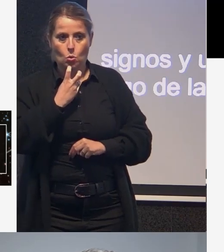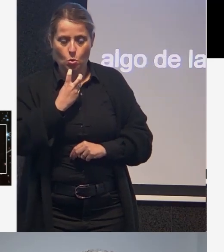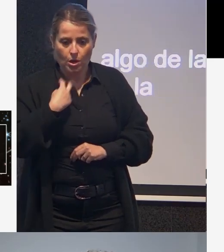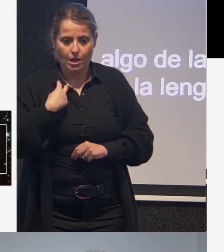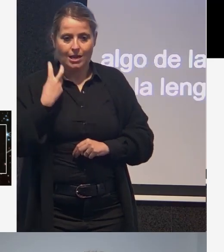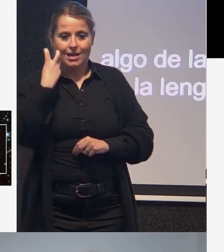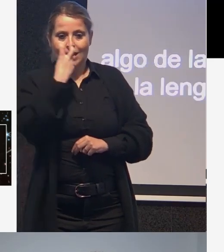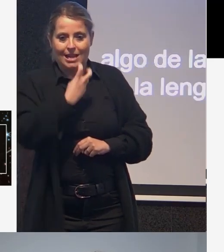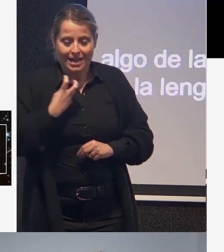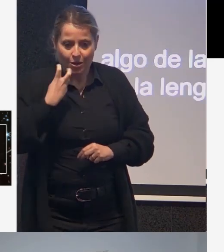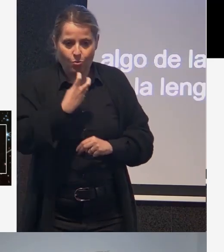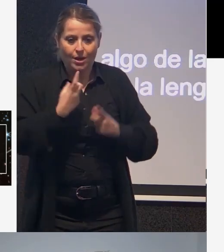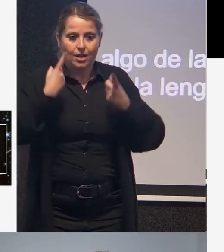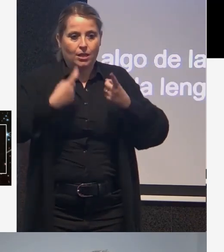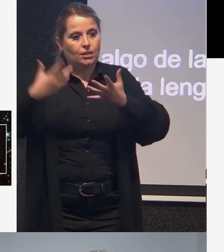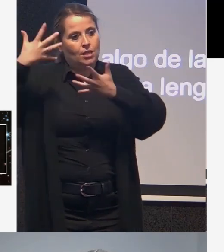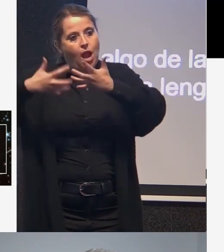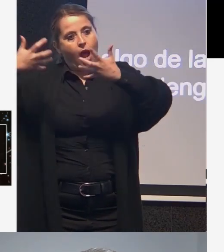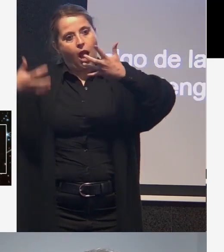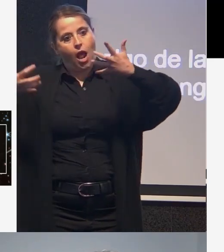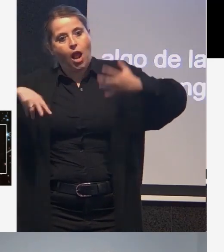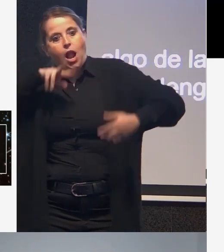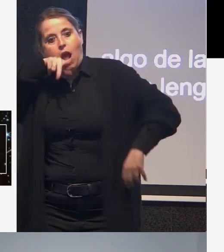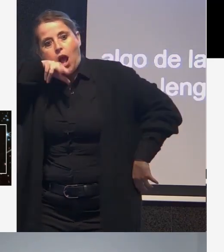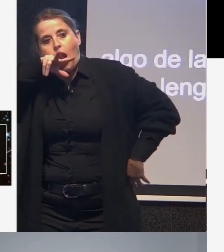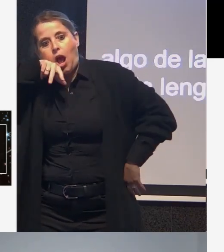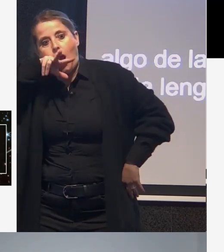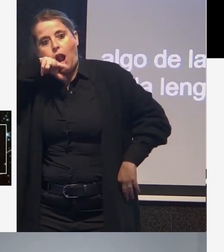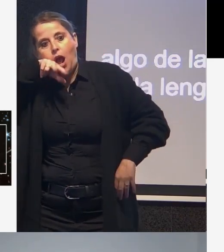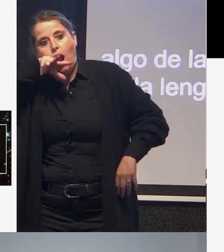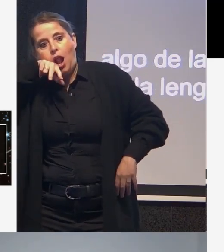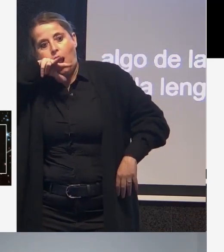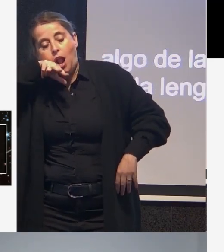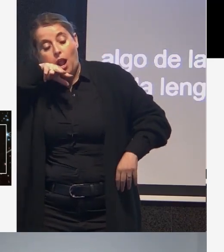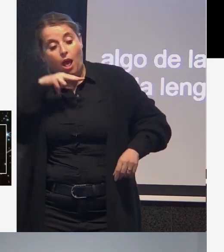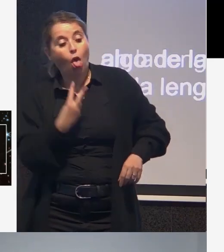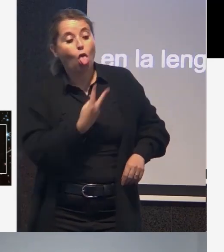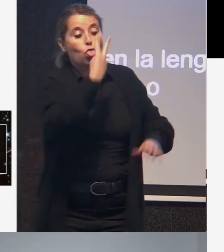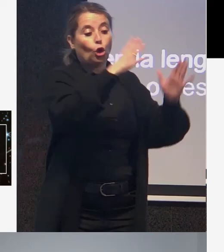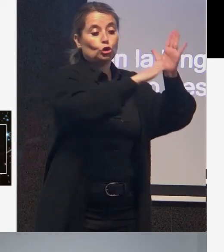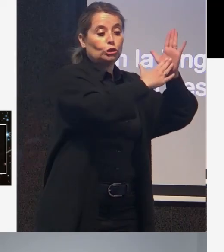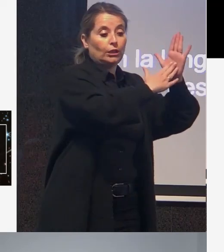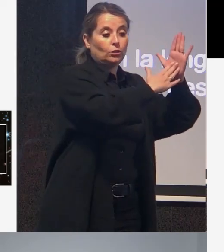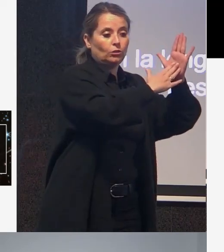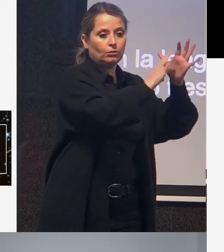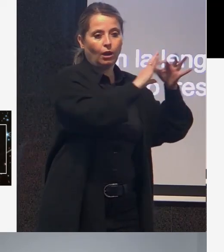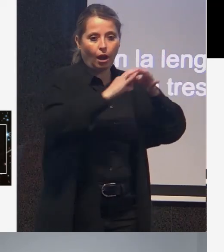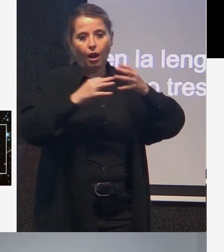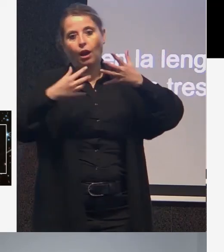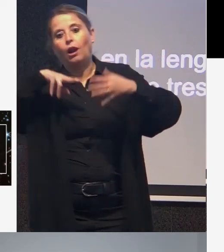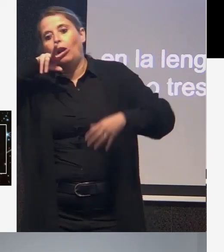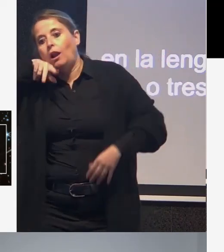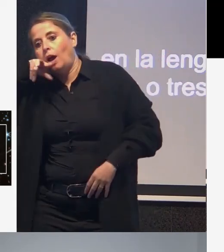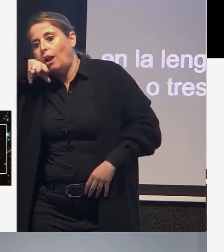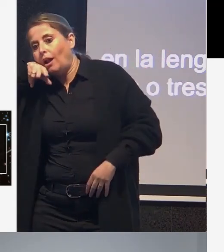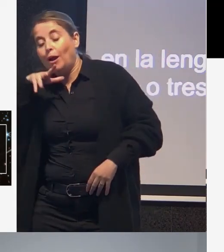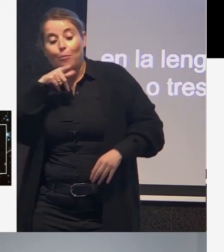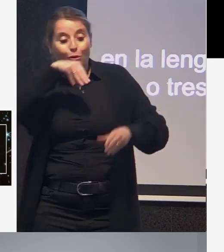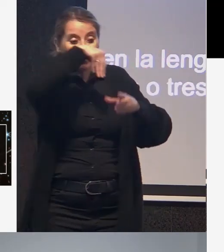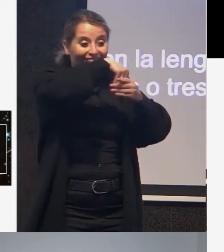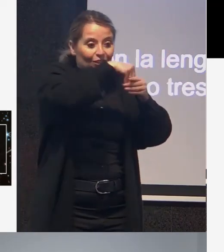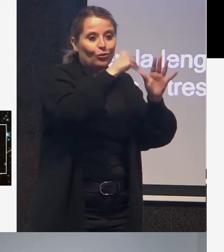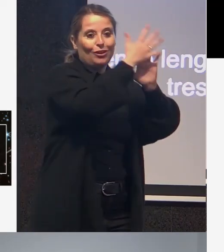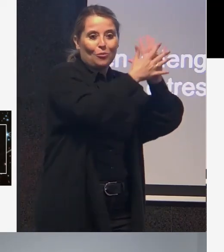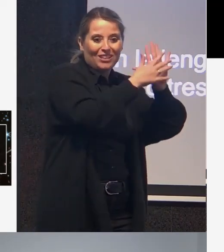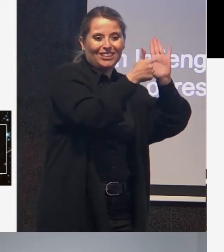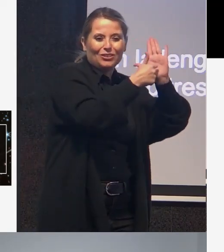oral necesitamos una parrafada para describir 2 o 3 signos, porque la información es muy